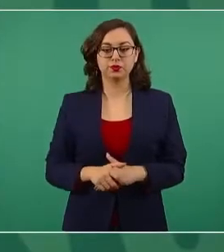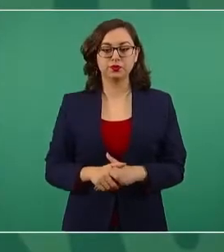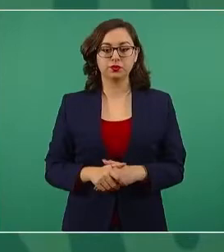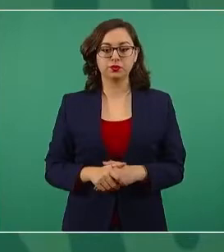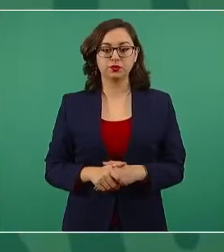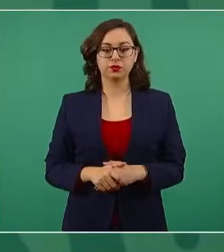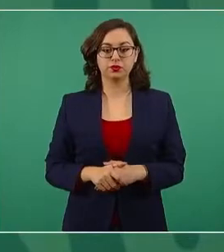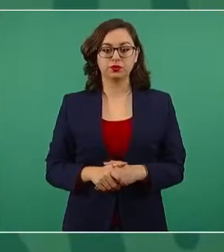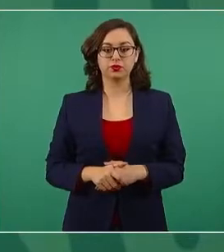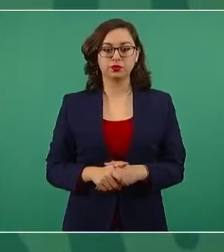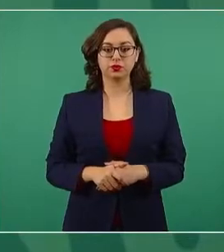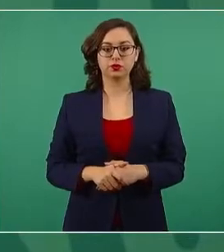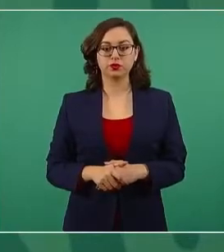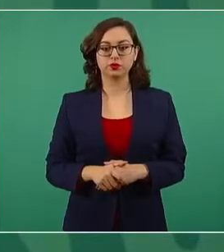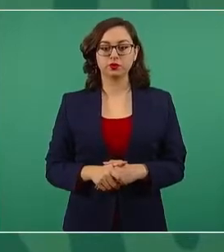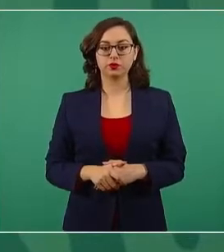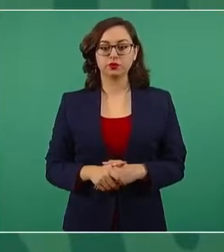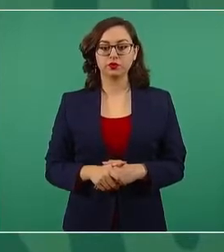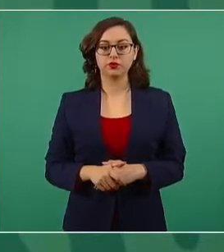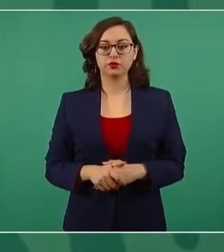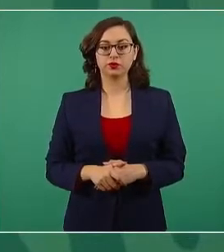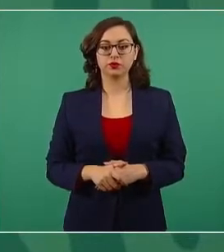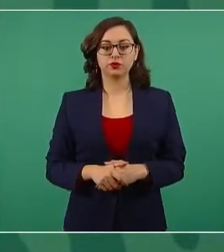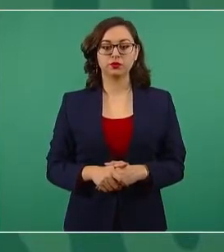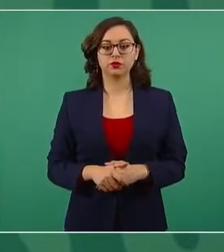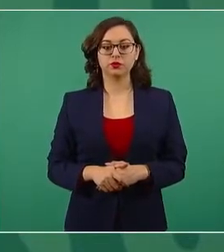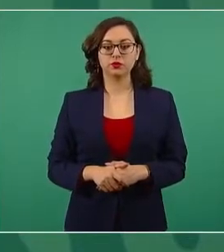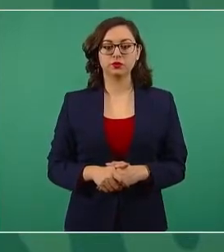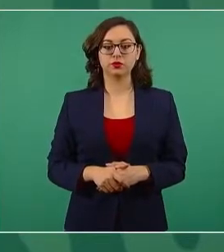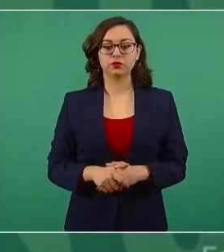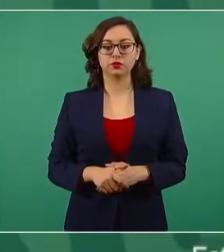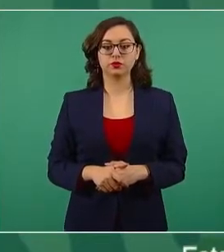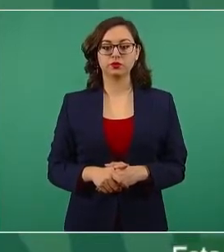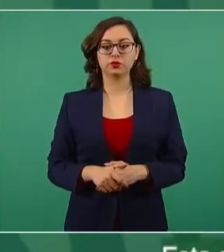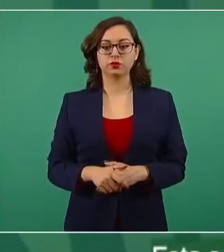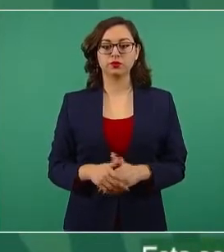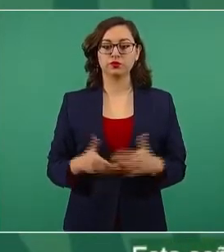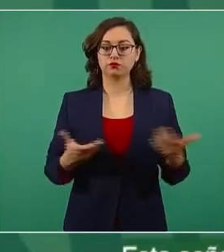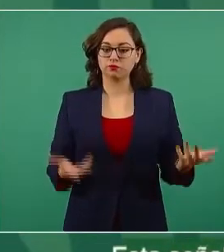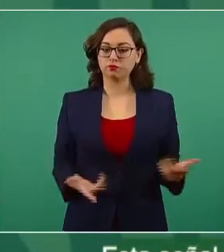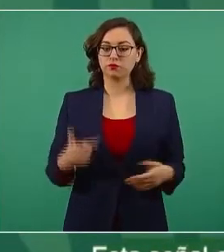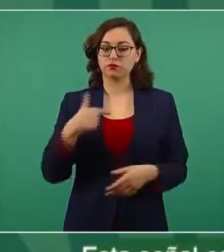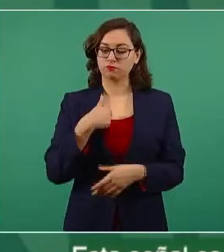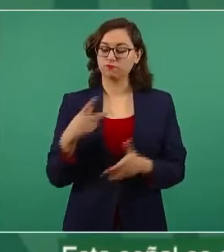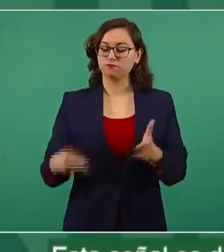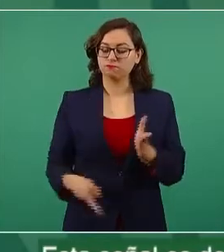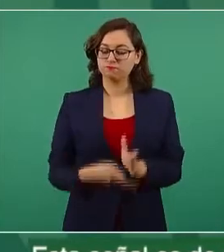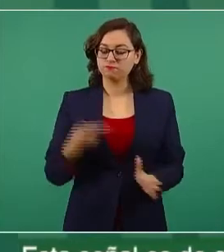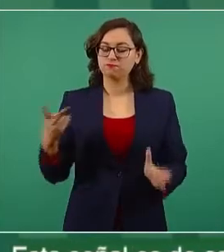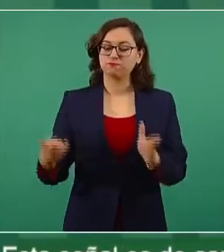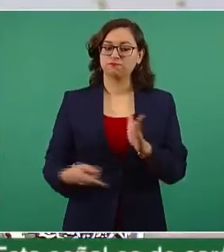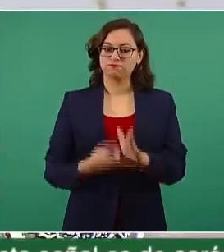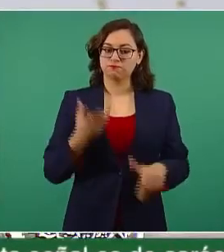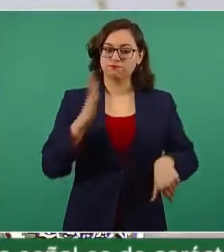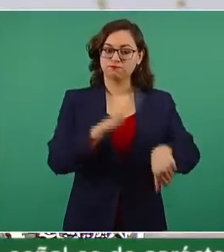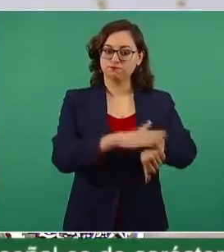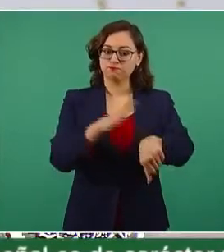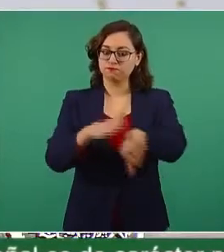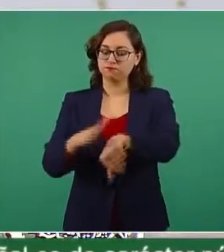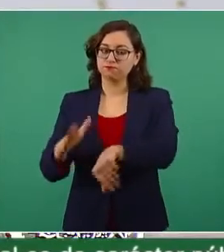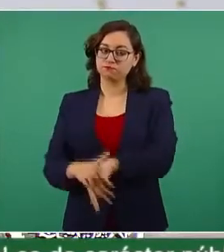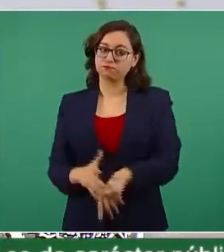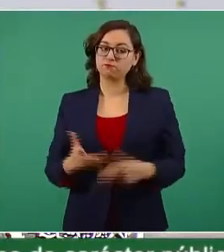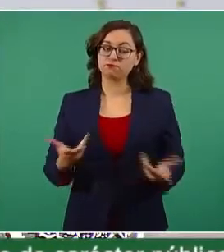Y yo voy a seguir haciendo este llamado. Es mi obligación,